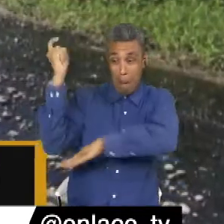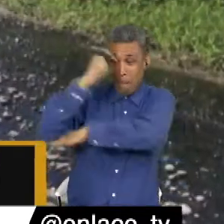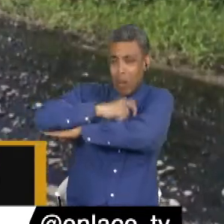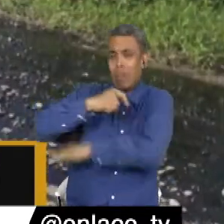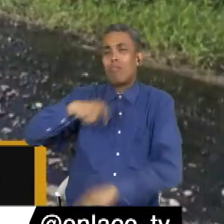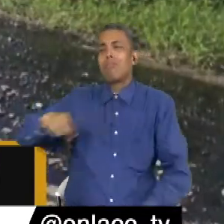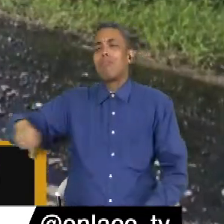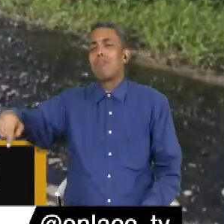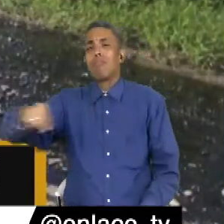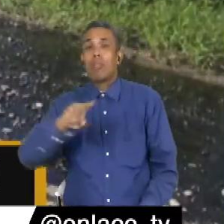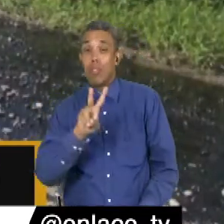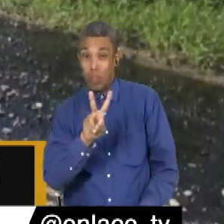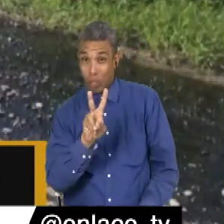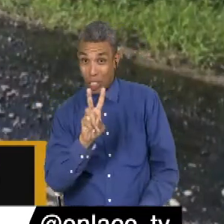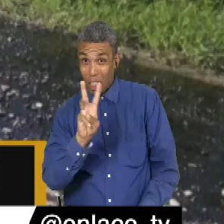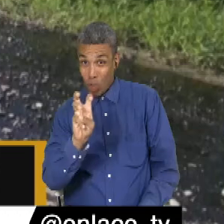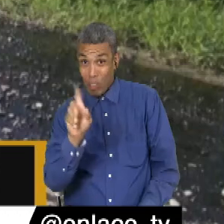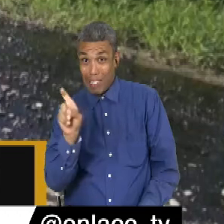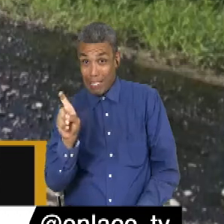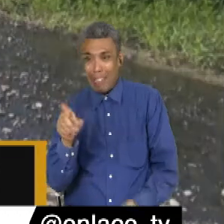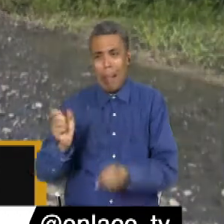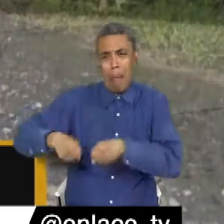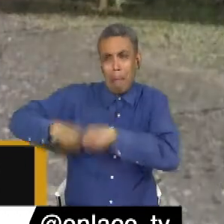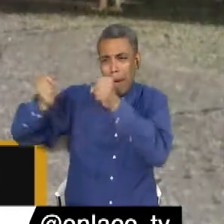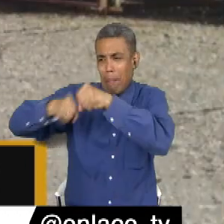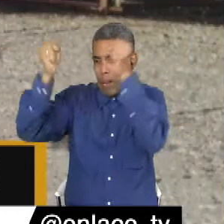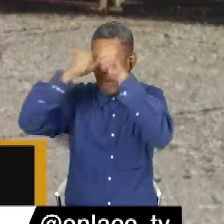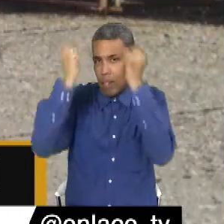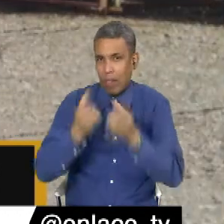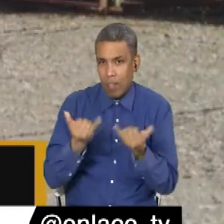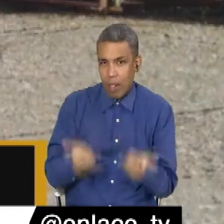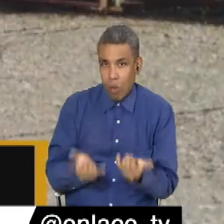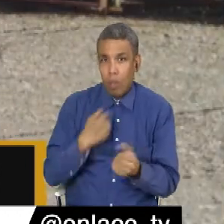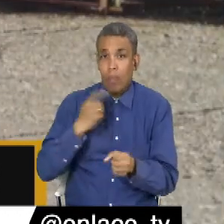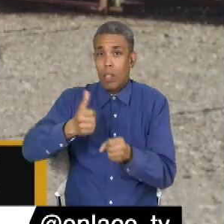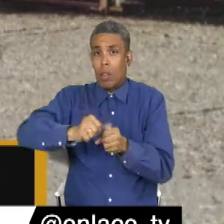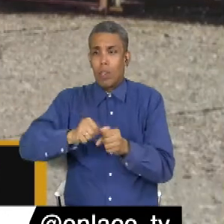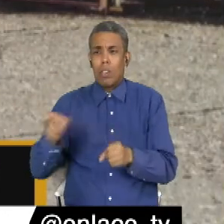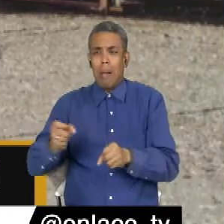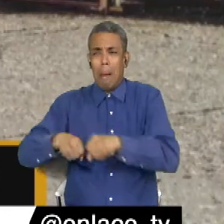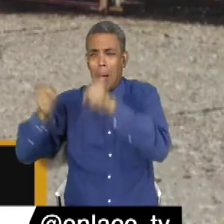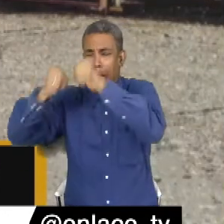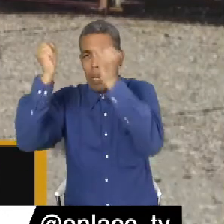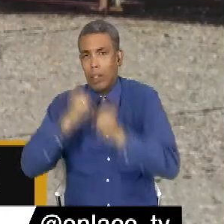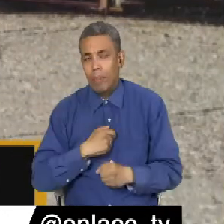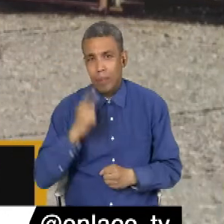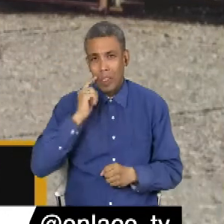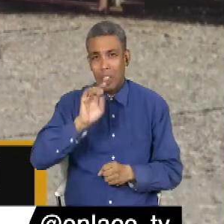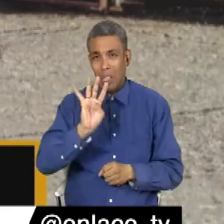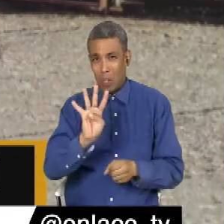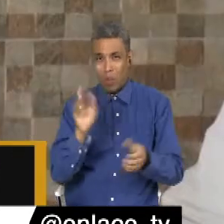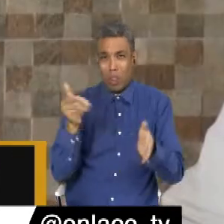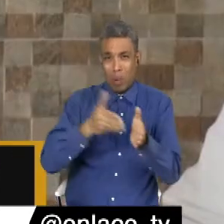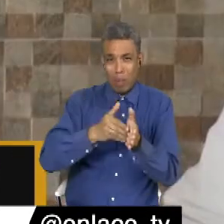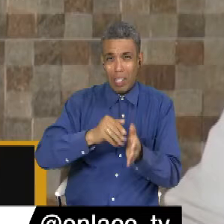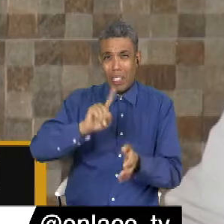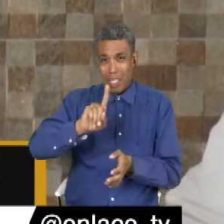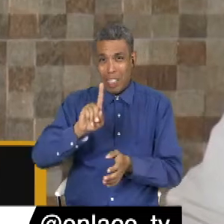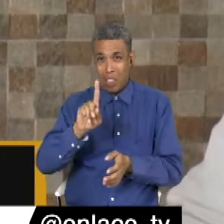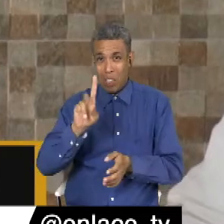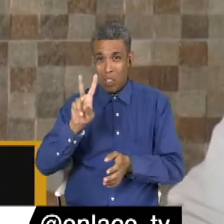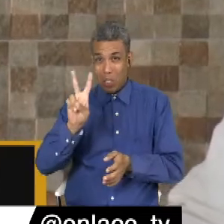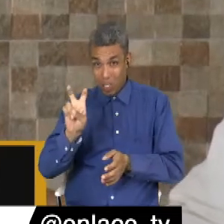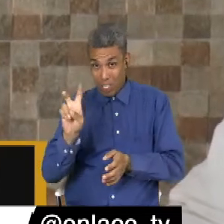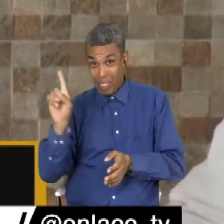386 pozos. Debido a la normalidad que se registra en el centro, ha dicho Ecopetrol, se han dejado de producir 4.153 barriles de crudo. Hemos